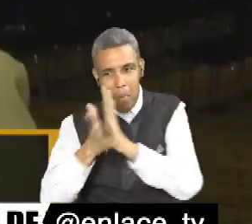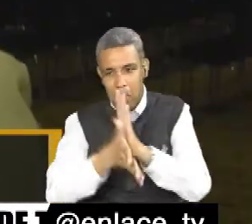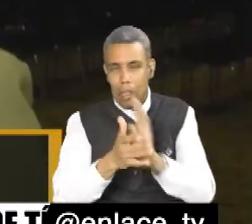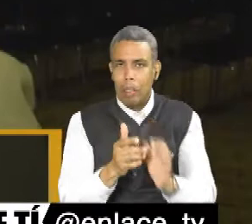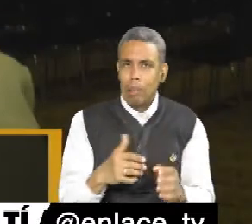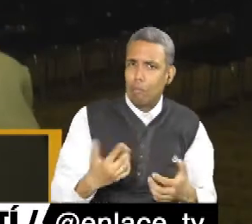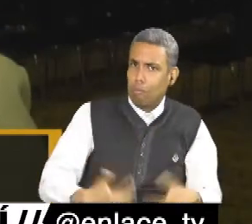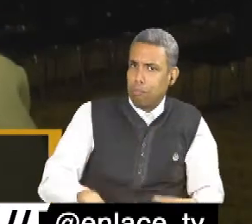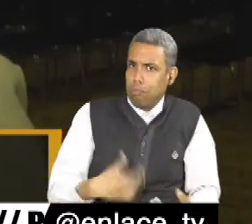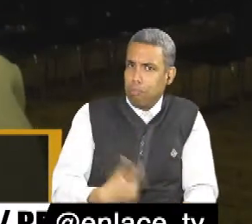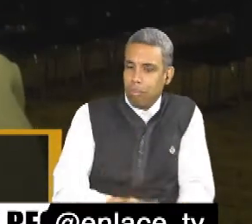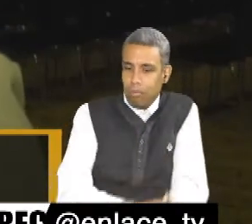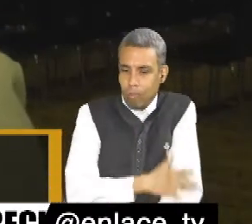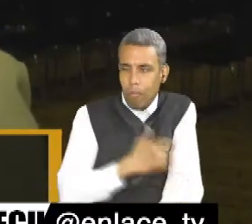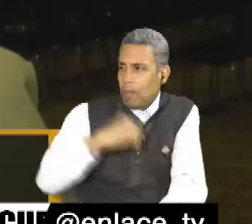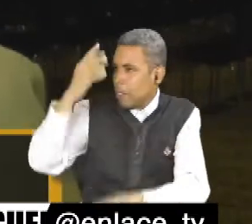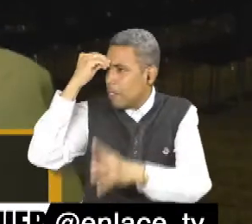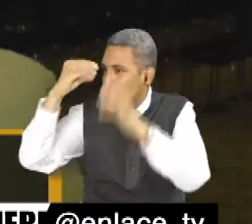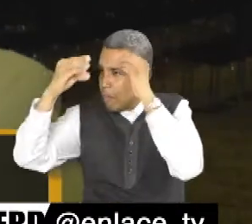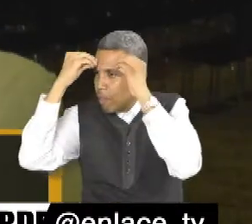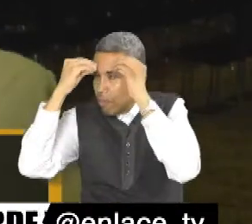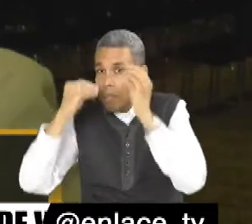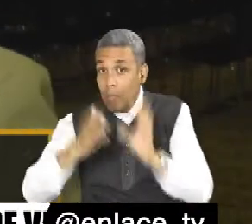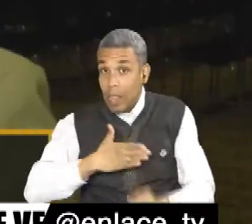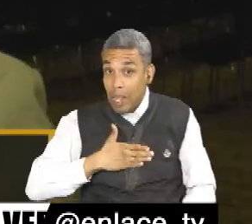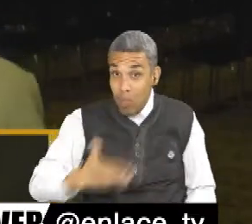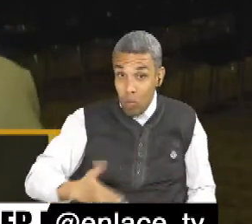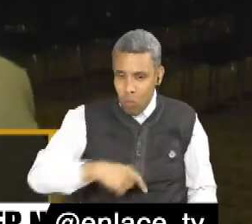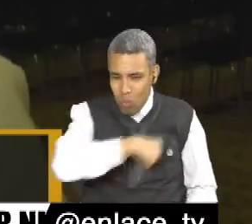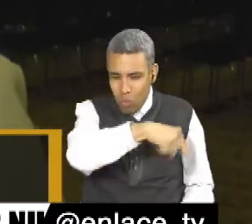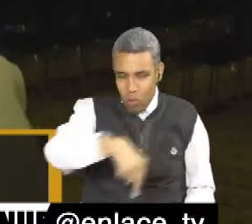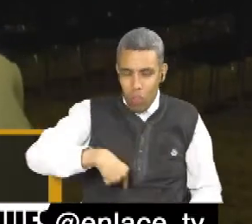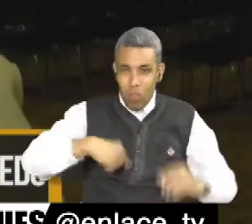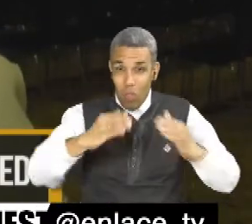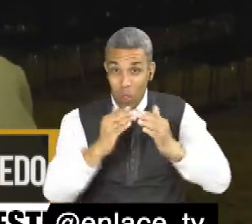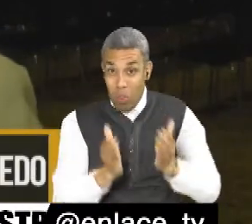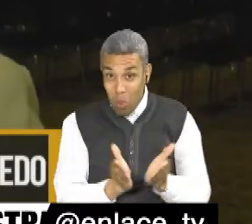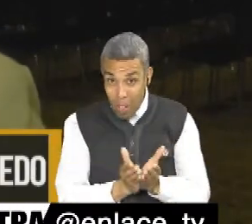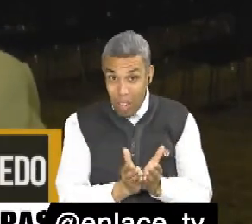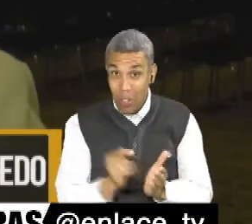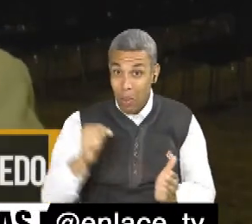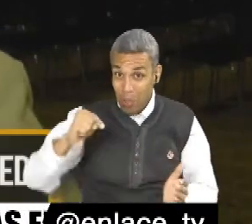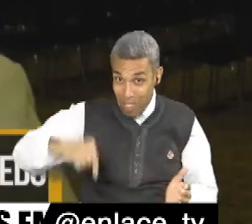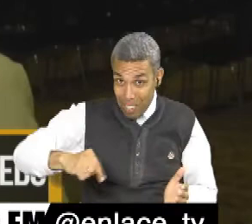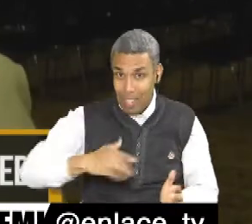es muy importante dar las herramientas a los padres de familia, que nosotros